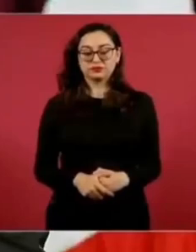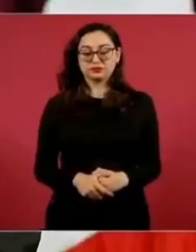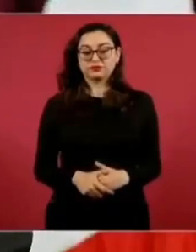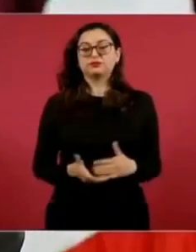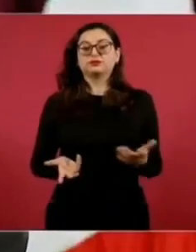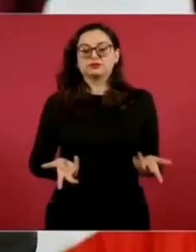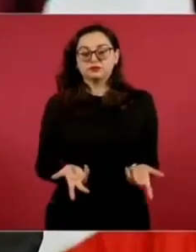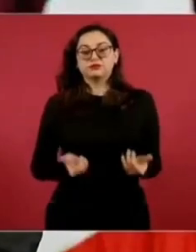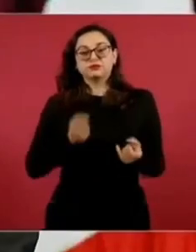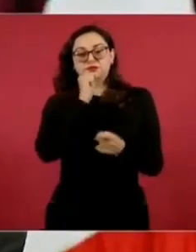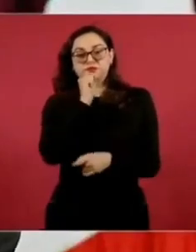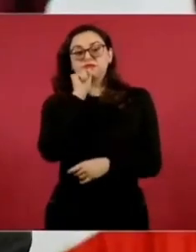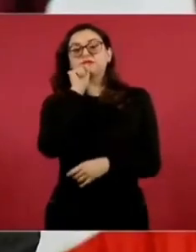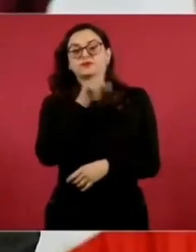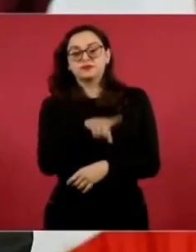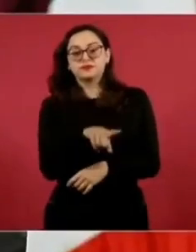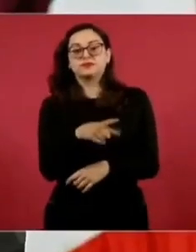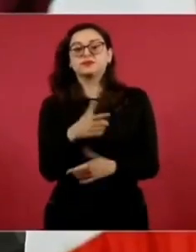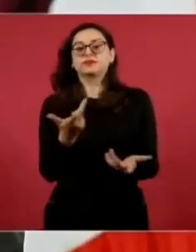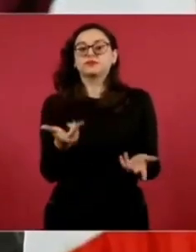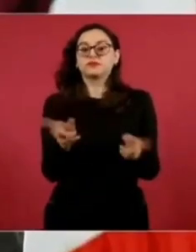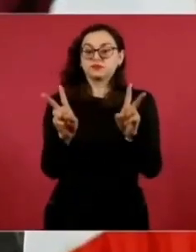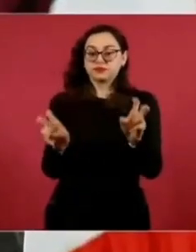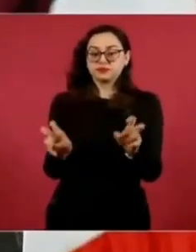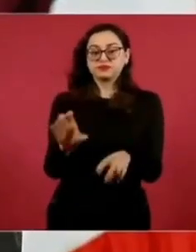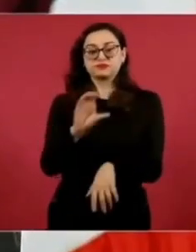tiene que ver con el